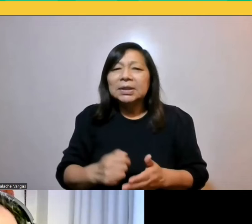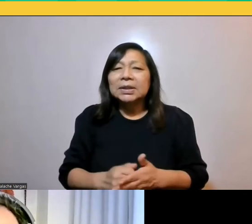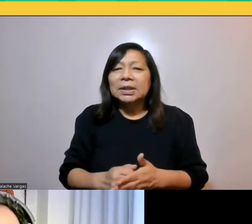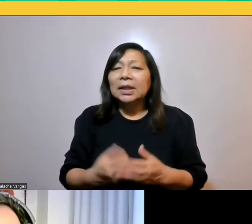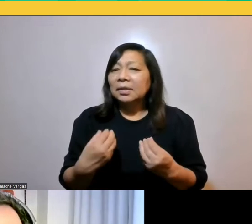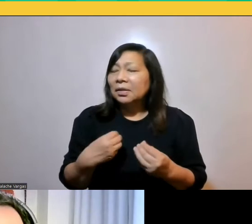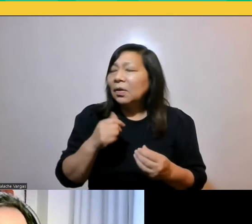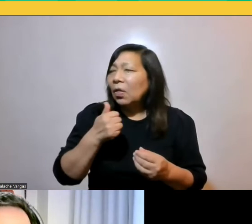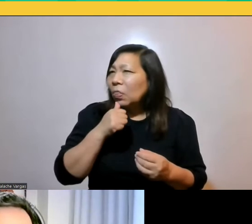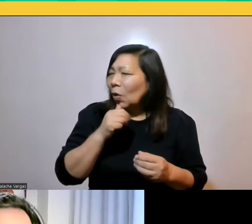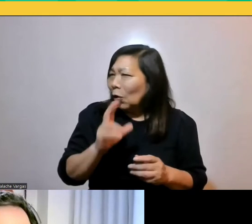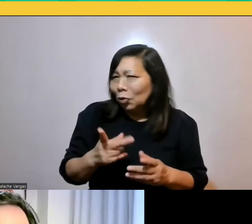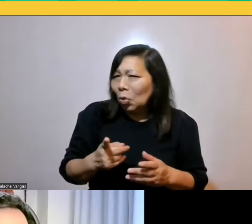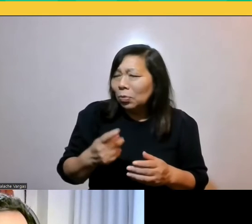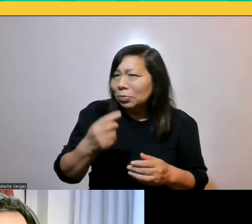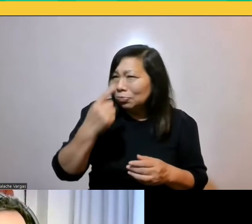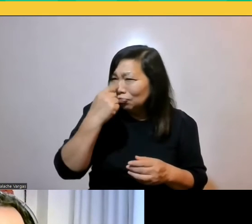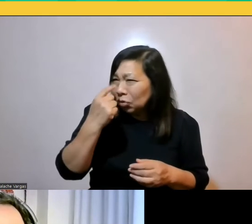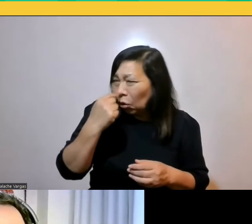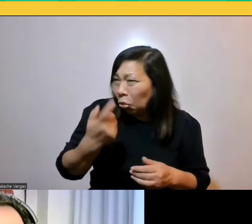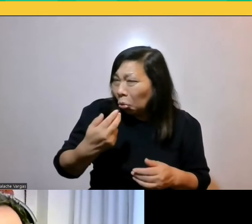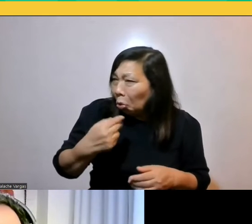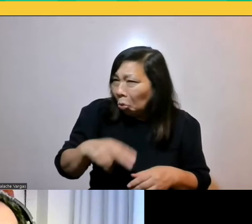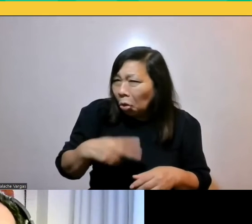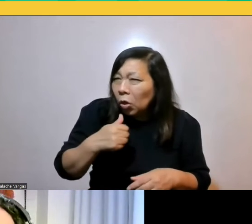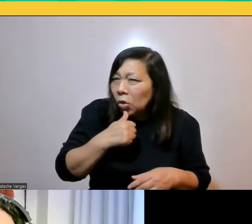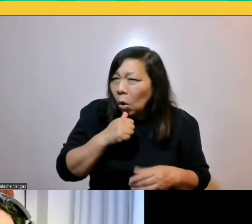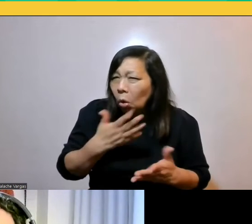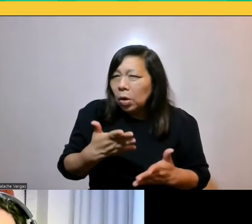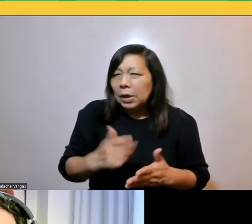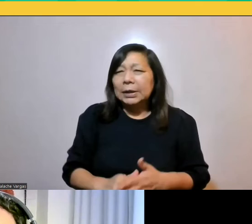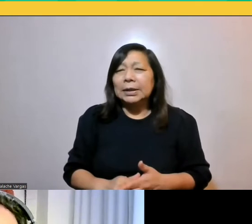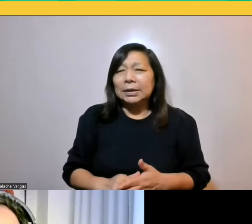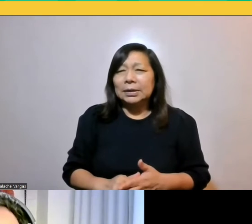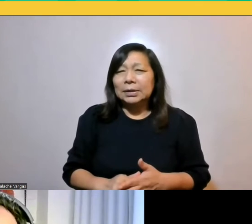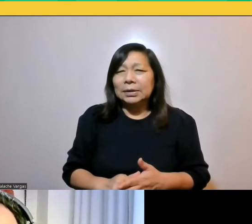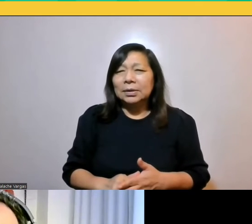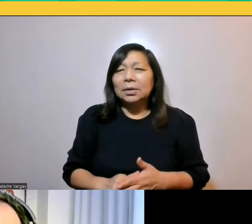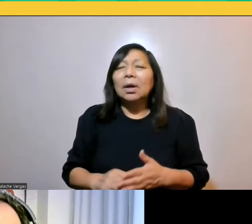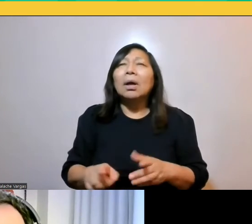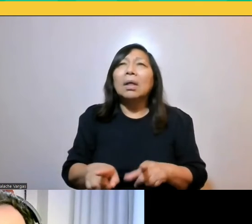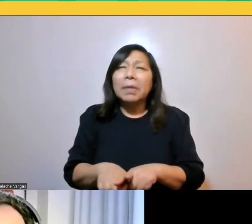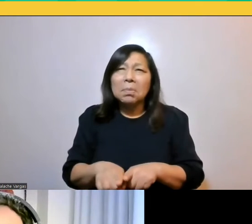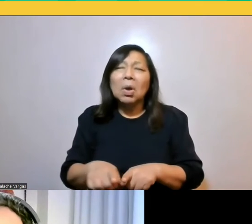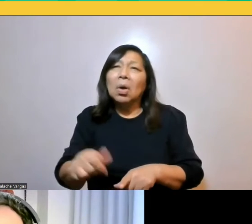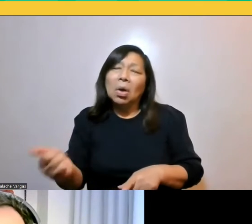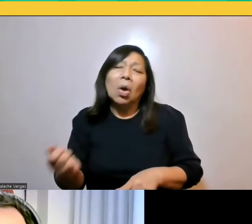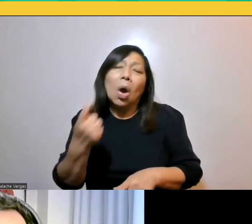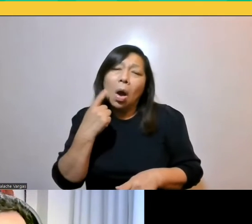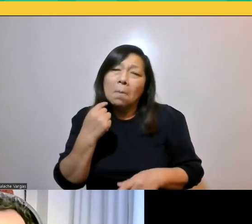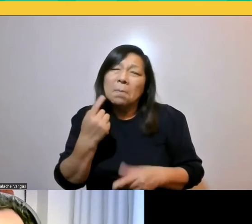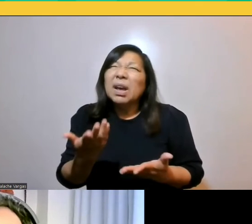tiene que ser doloroso. La menstruación cuando es dolorosa o hay dolor incluso en los genitales del hombre también, eh,